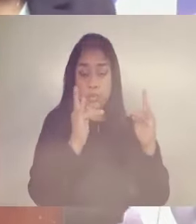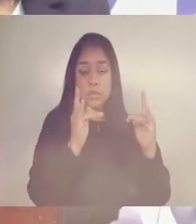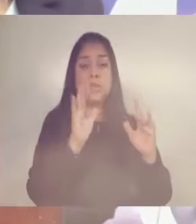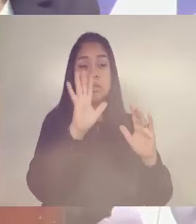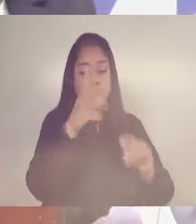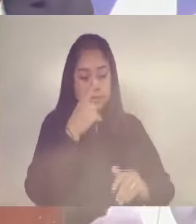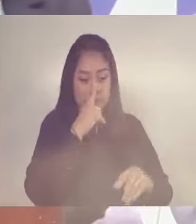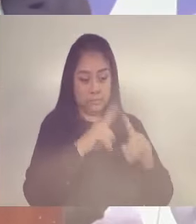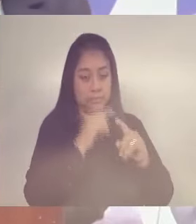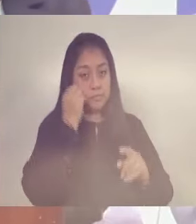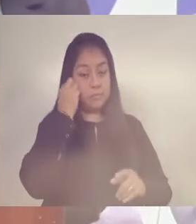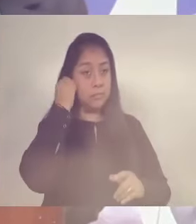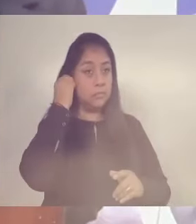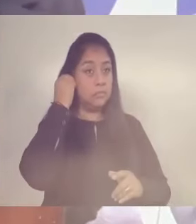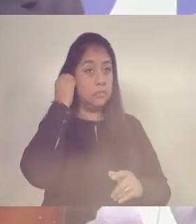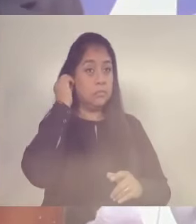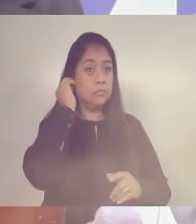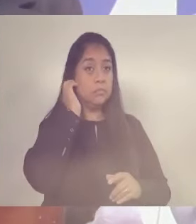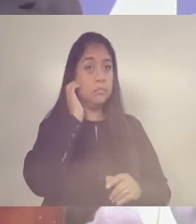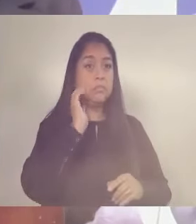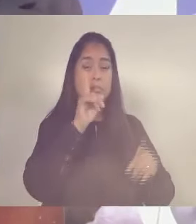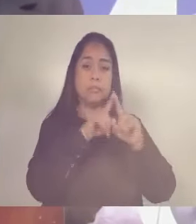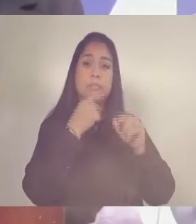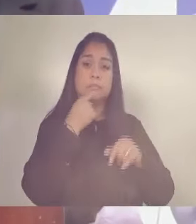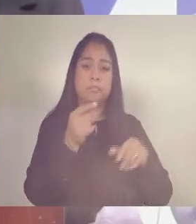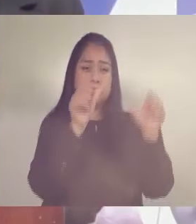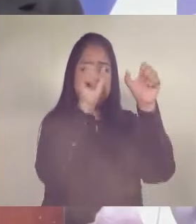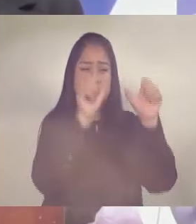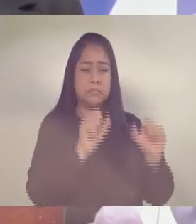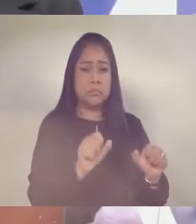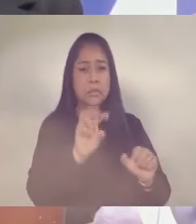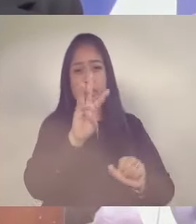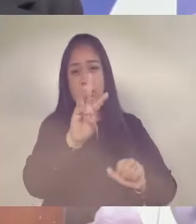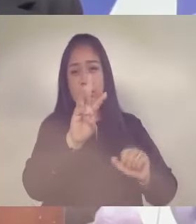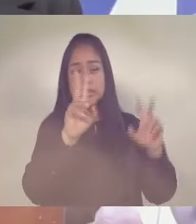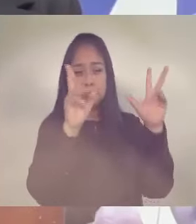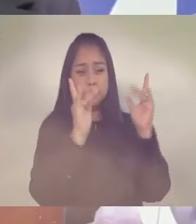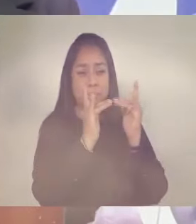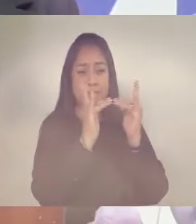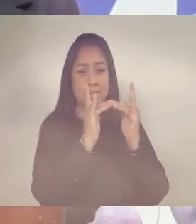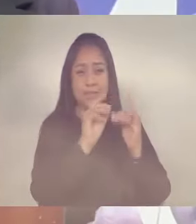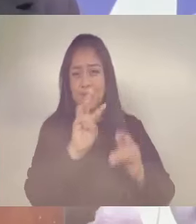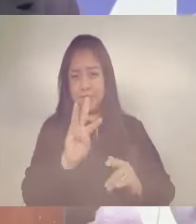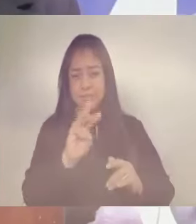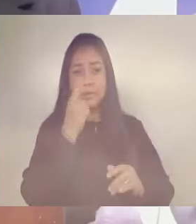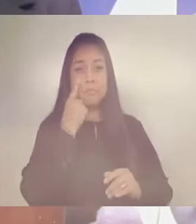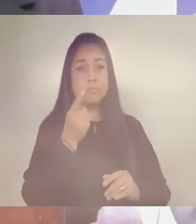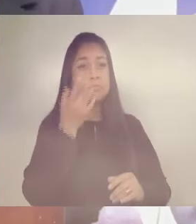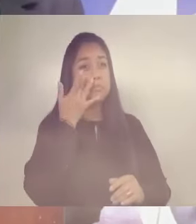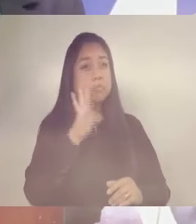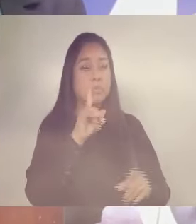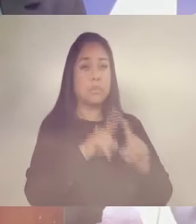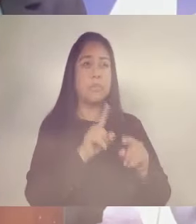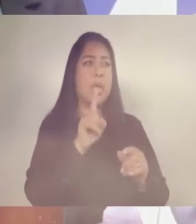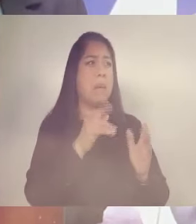justipreciar lo que pudiera ser un estudio sobre tres puentes, quisiera señalar que de los 1,000 y pico